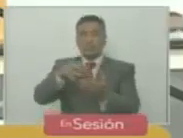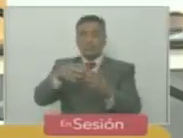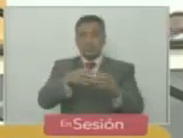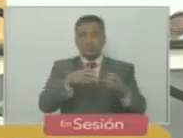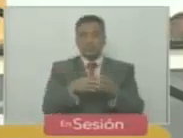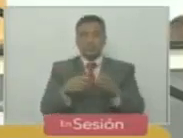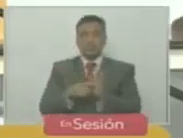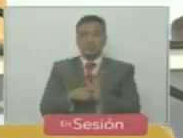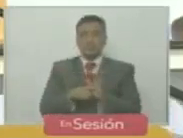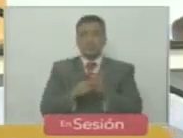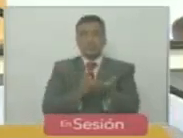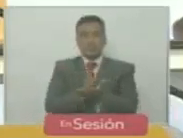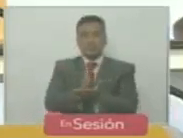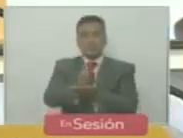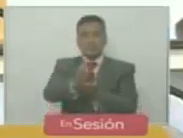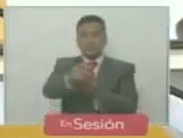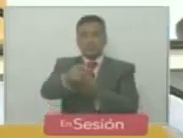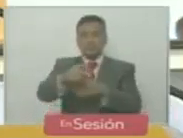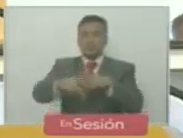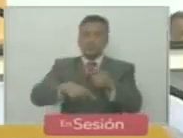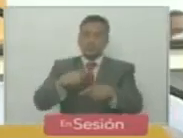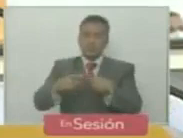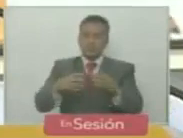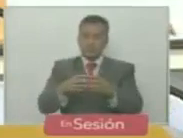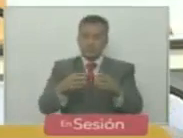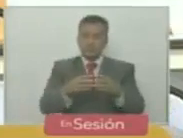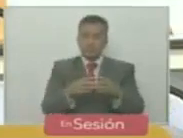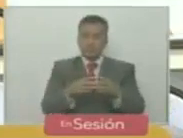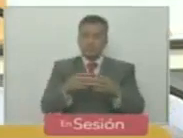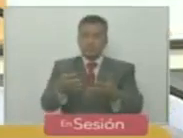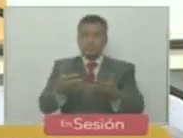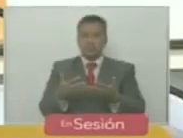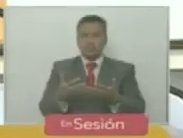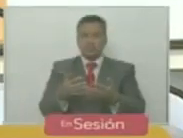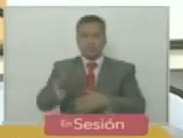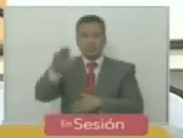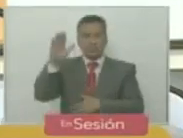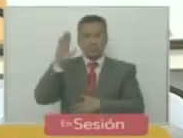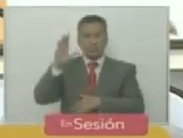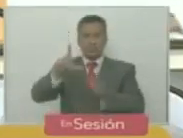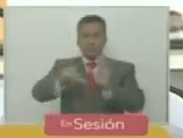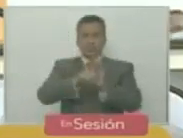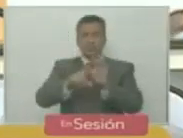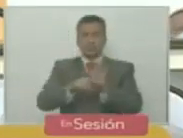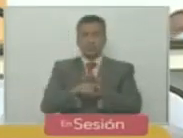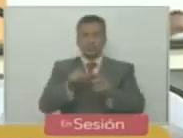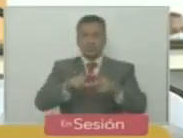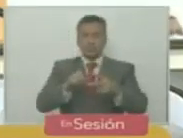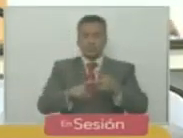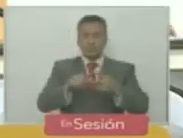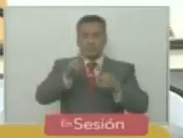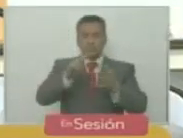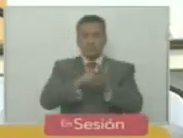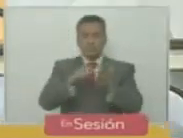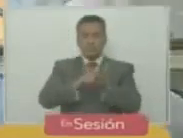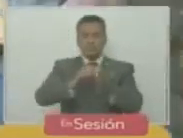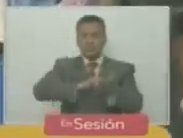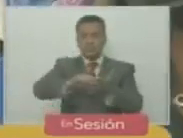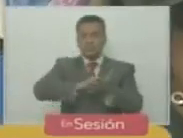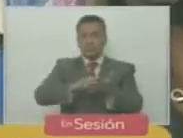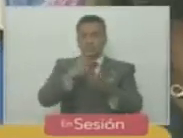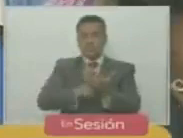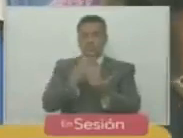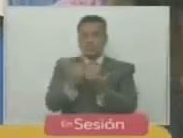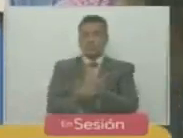sesiones y a continuación procedió a tomarle el juramento de ley. Segundo punto del orden del día,